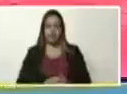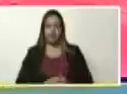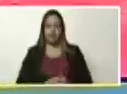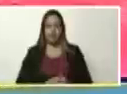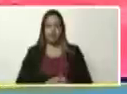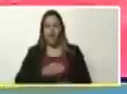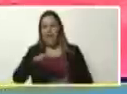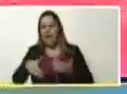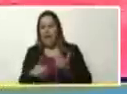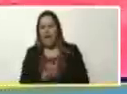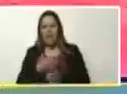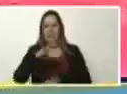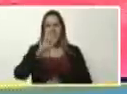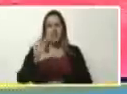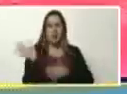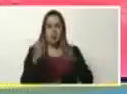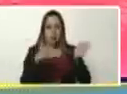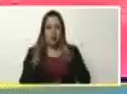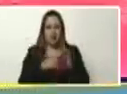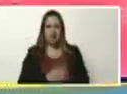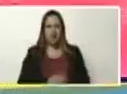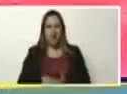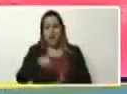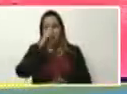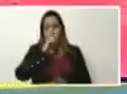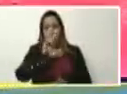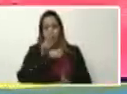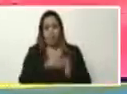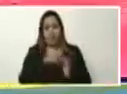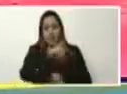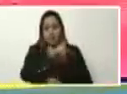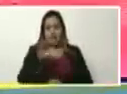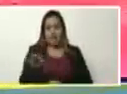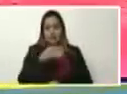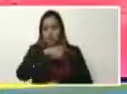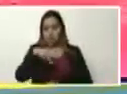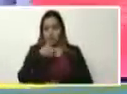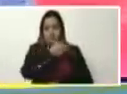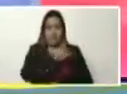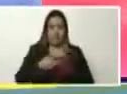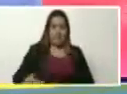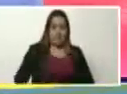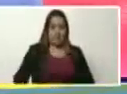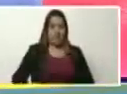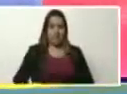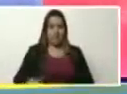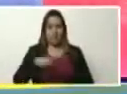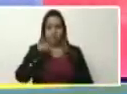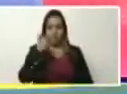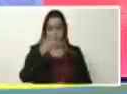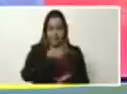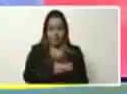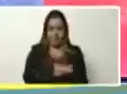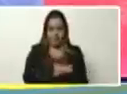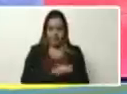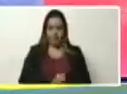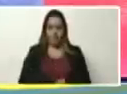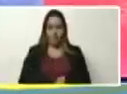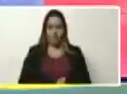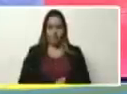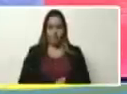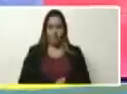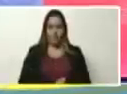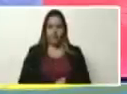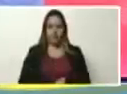99 al 5 de marzo del año 2013, en que nuestro comandante partió a la